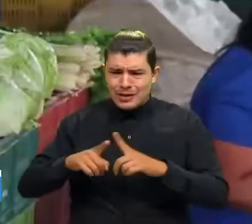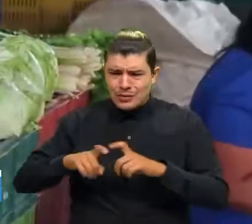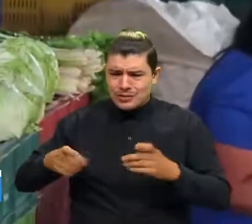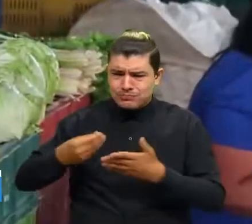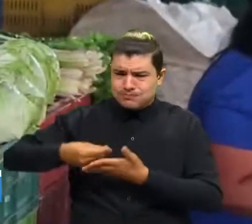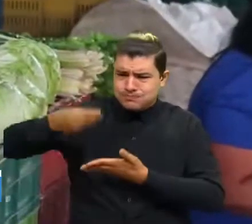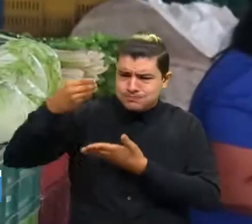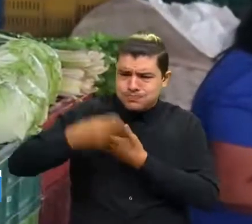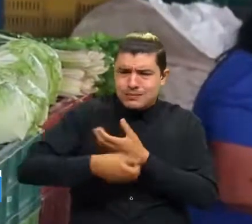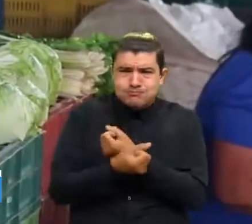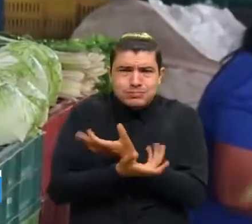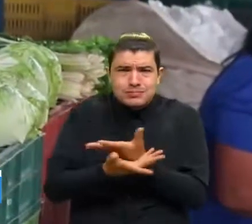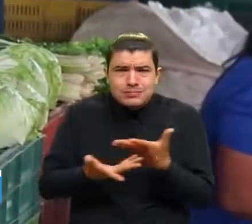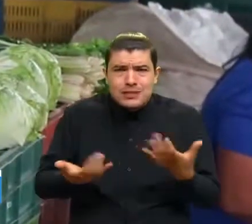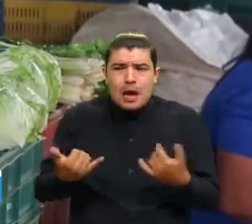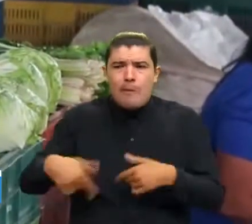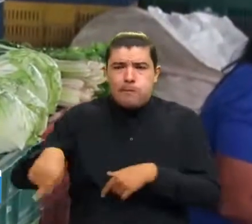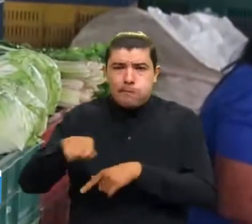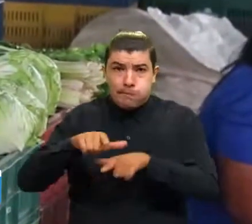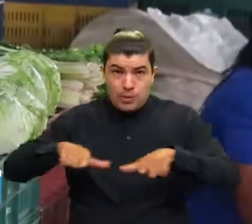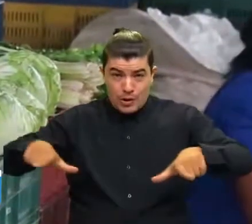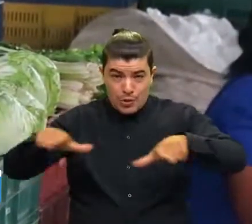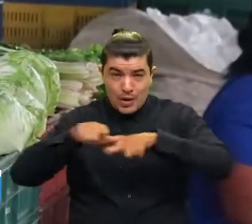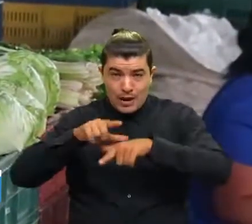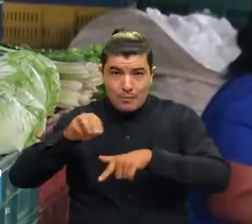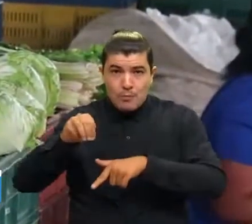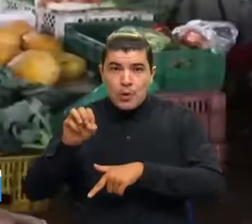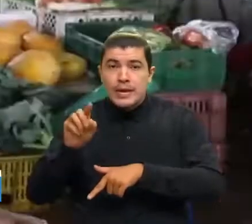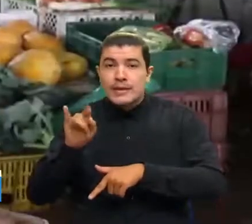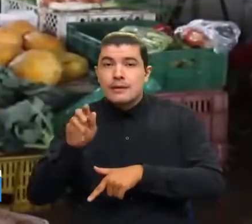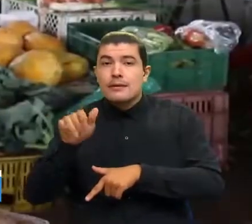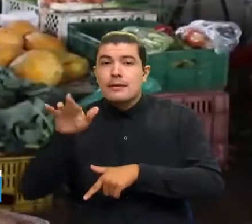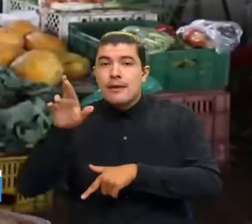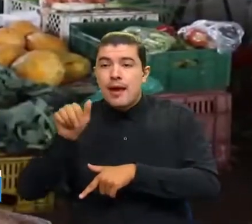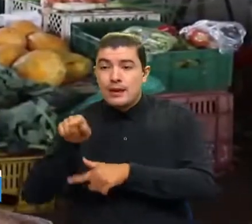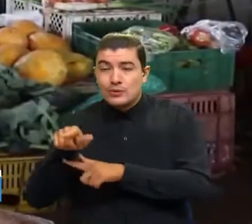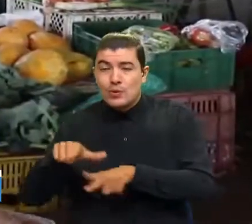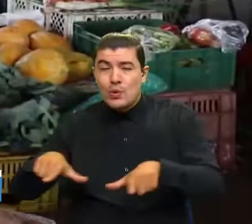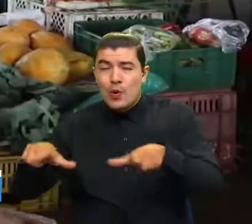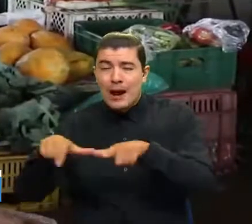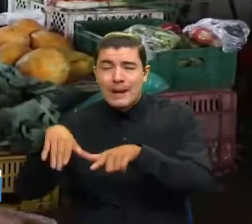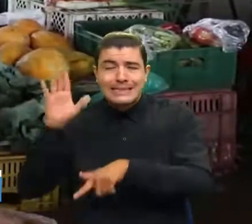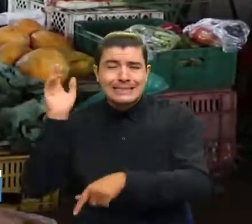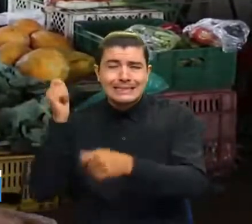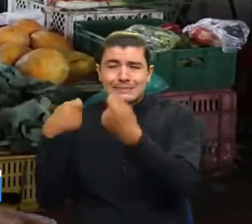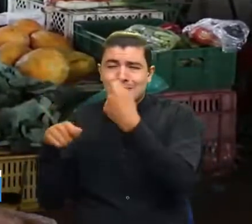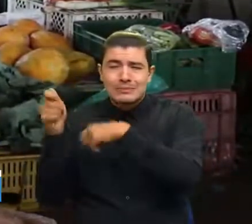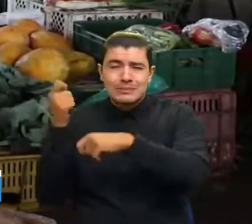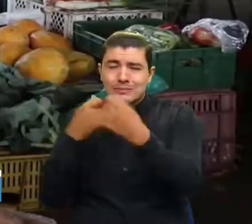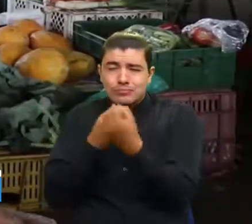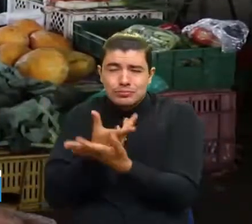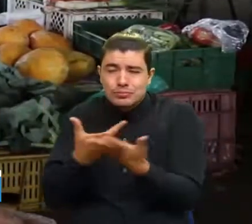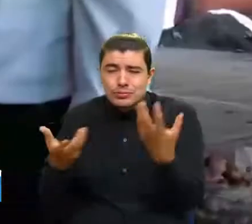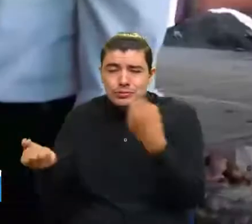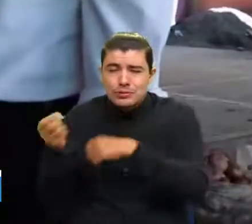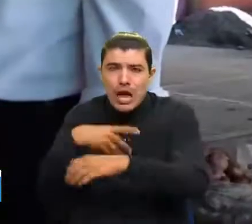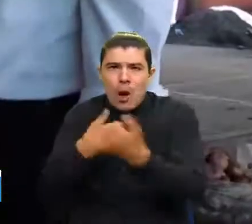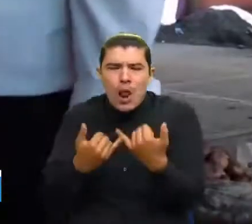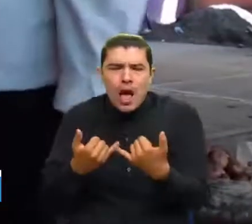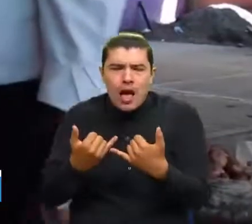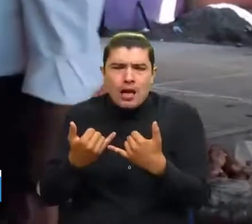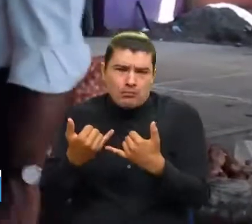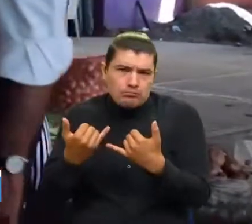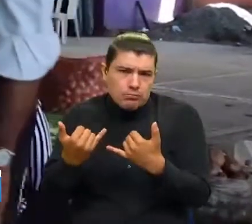productos agropecuarios que se expenden en la Plaza Mayorista de Moniquirá, considerada como la base de los demás centros de acopio de la zona limítrofe de Santander y